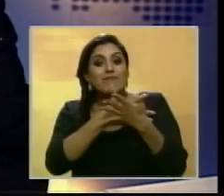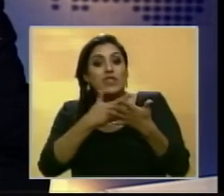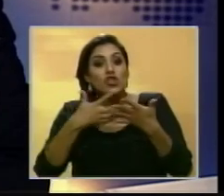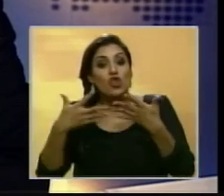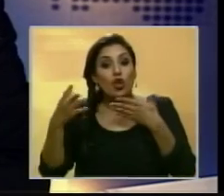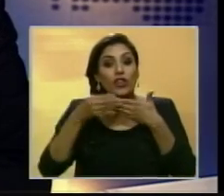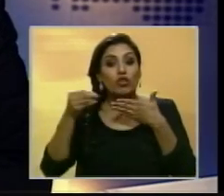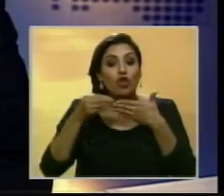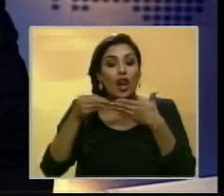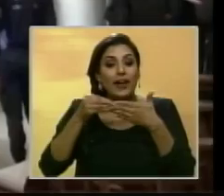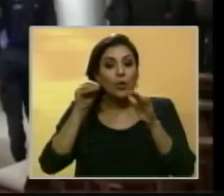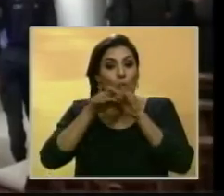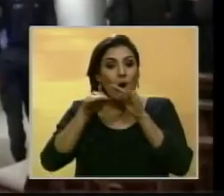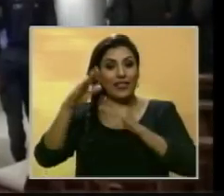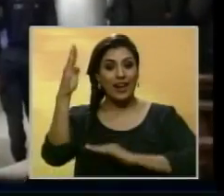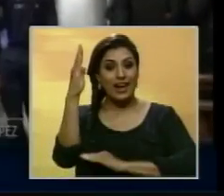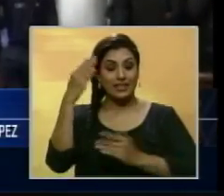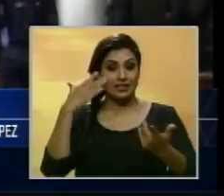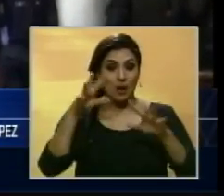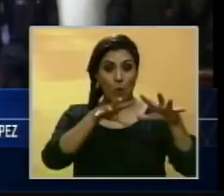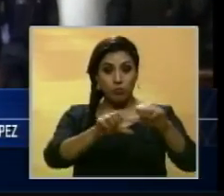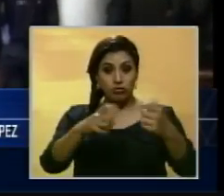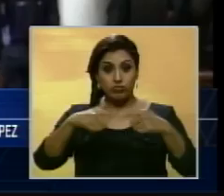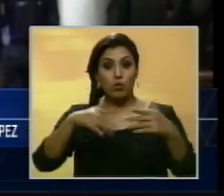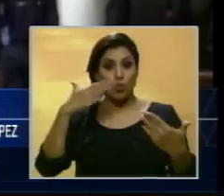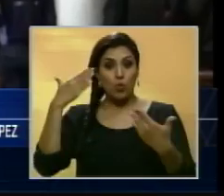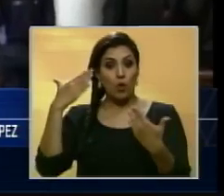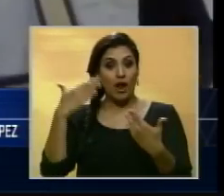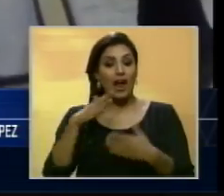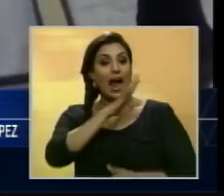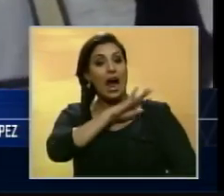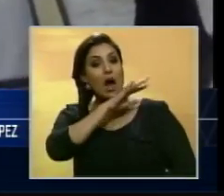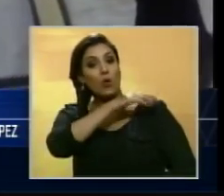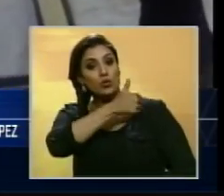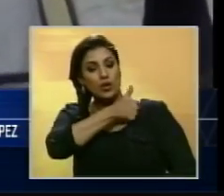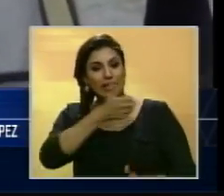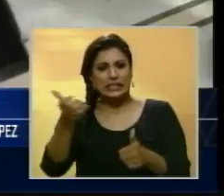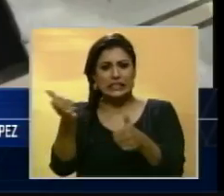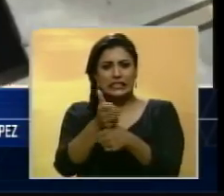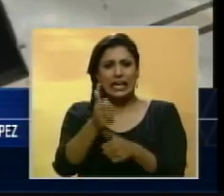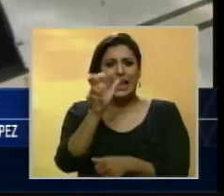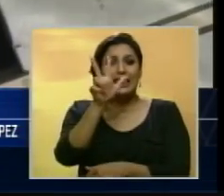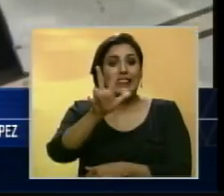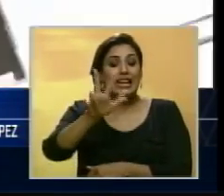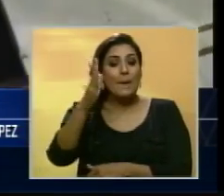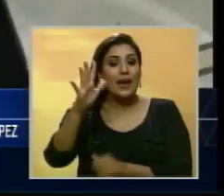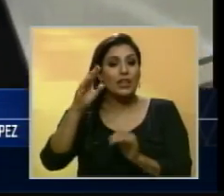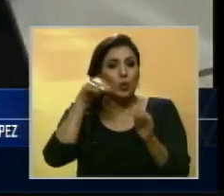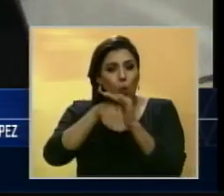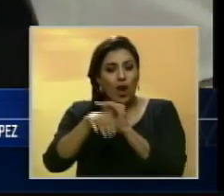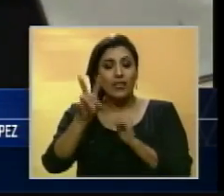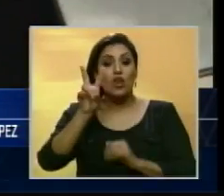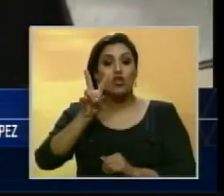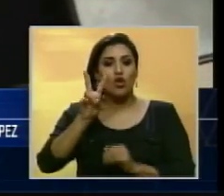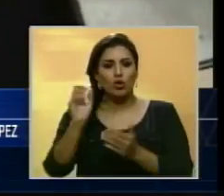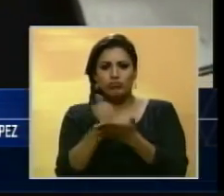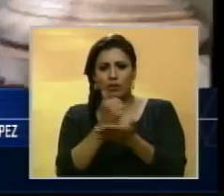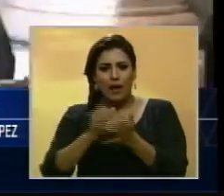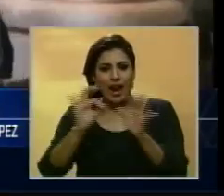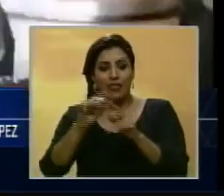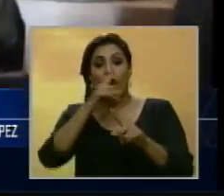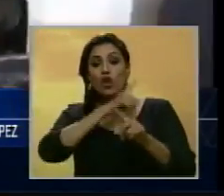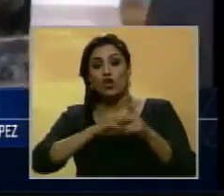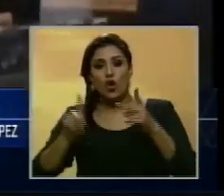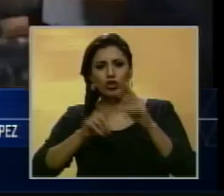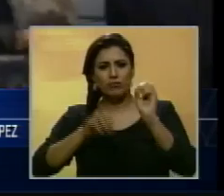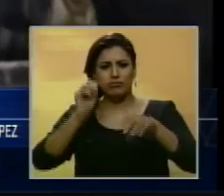millones. Durante un allanamiento al recinto, autoridades localizaron 3 presuntas bóvedas, 2 de ellas vacías y una llena